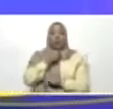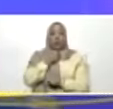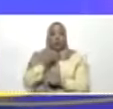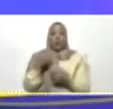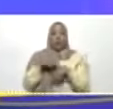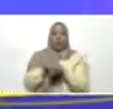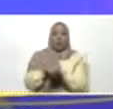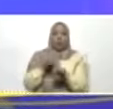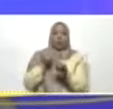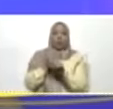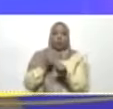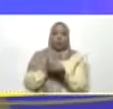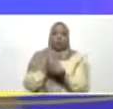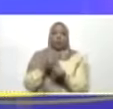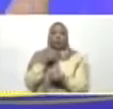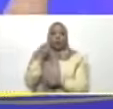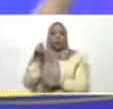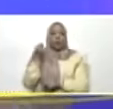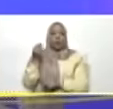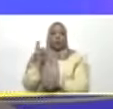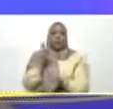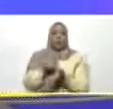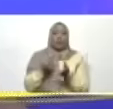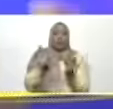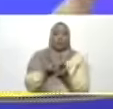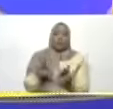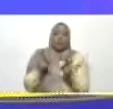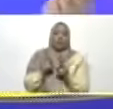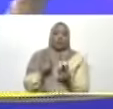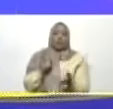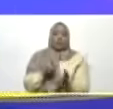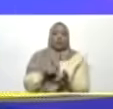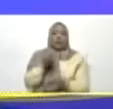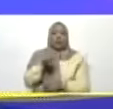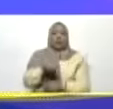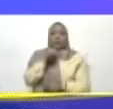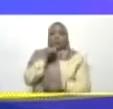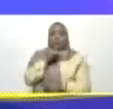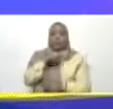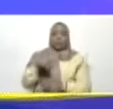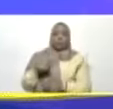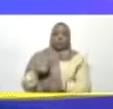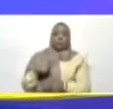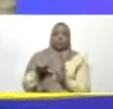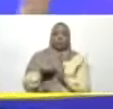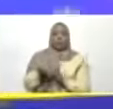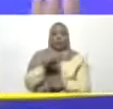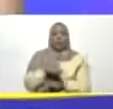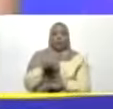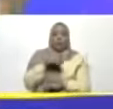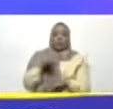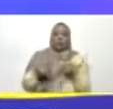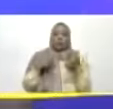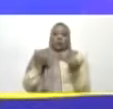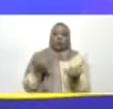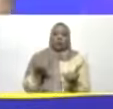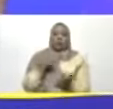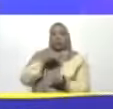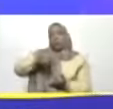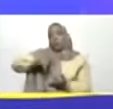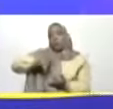integración a los muchachos que le gustan los animales también están involucrados allí los muchachos de la